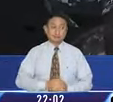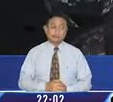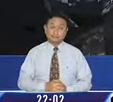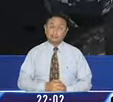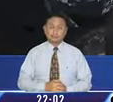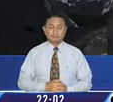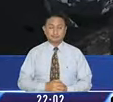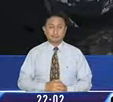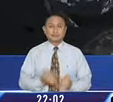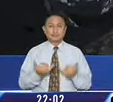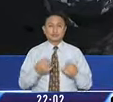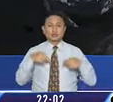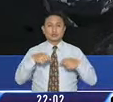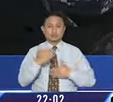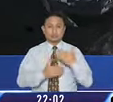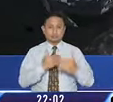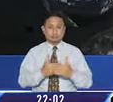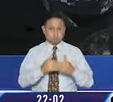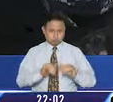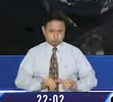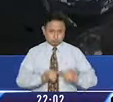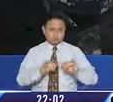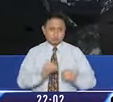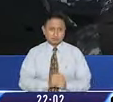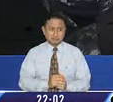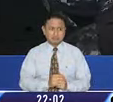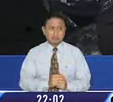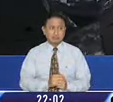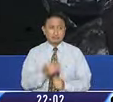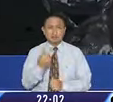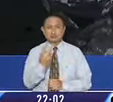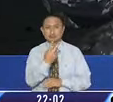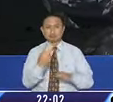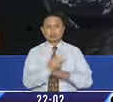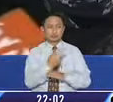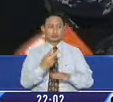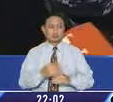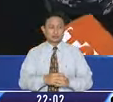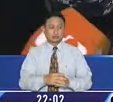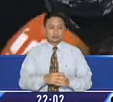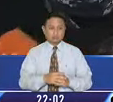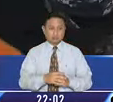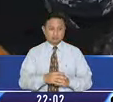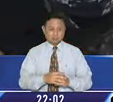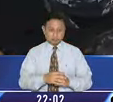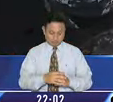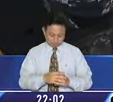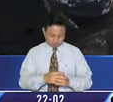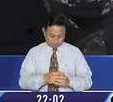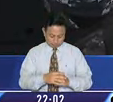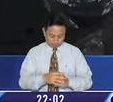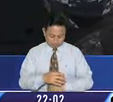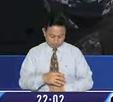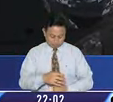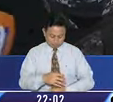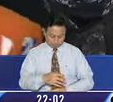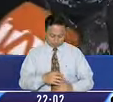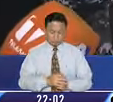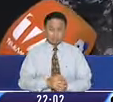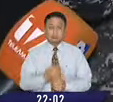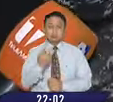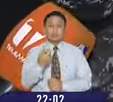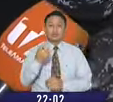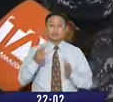momento todavía continúa el procedimiento. Esperamos que en unas 2 horas más terminemos el registro de todas las 12 celdas y de